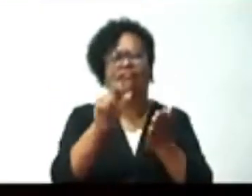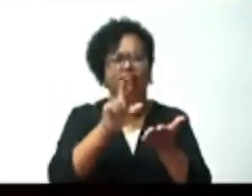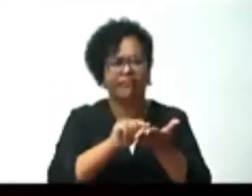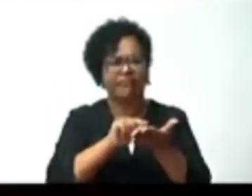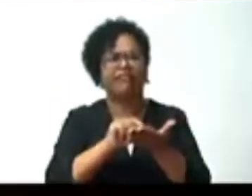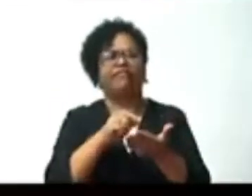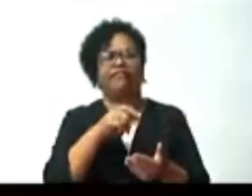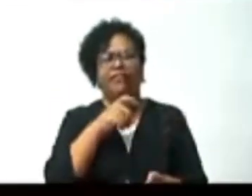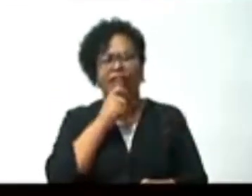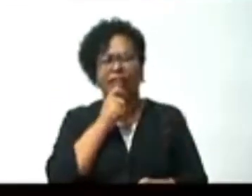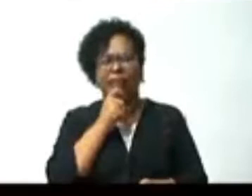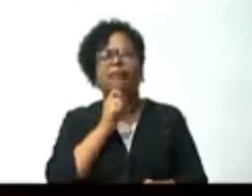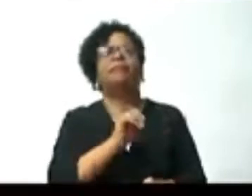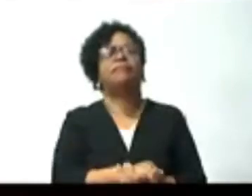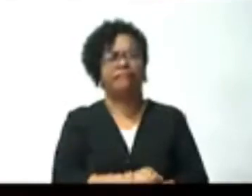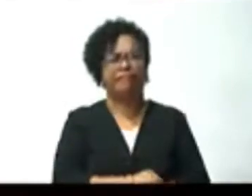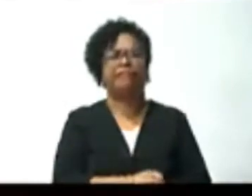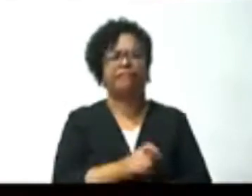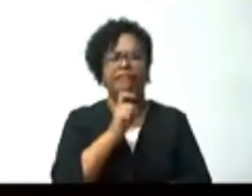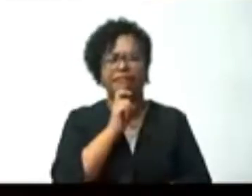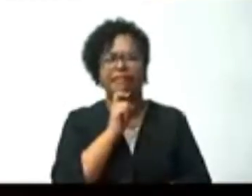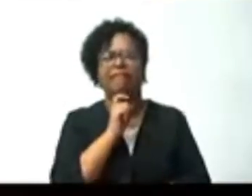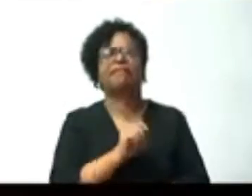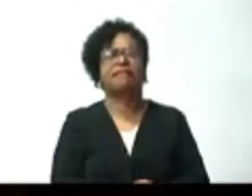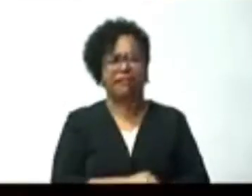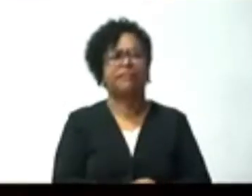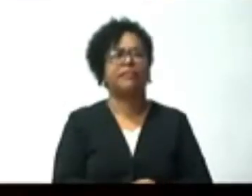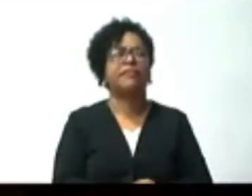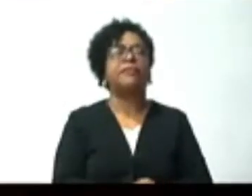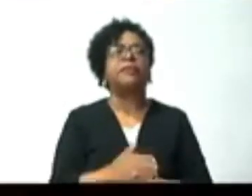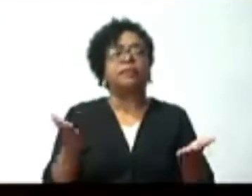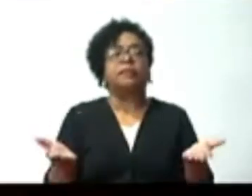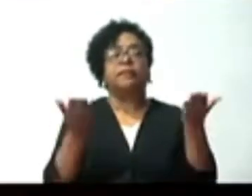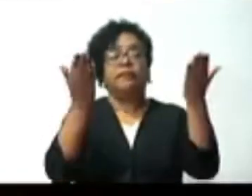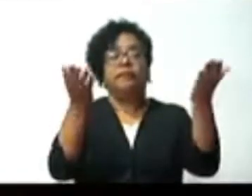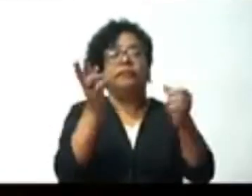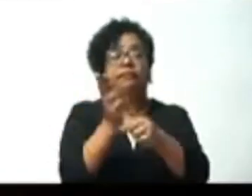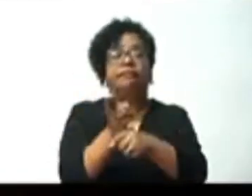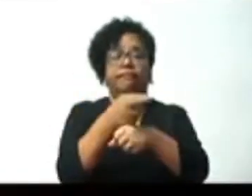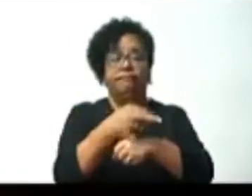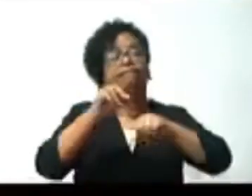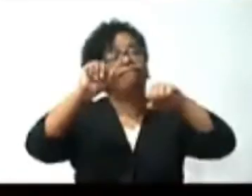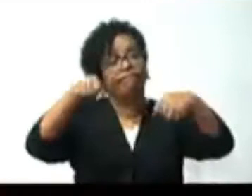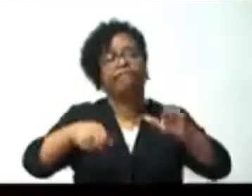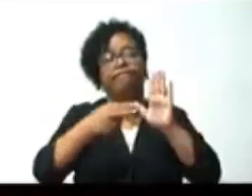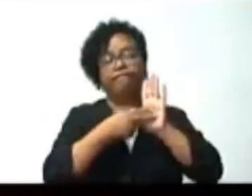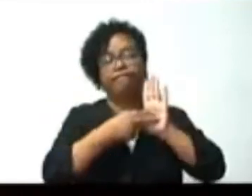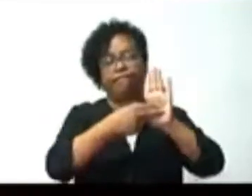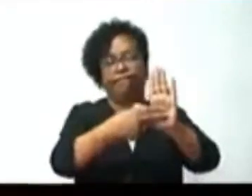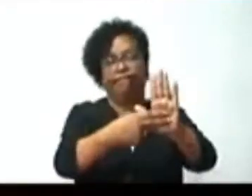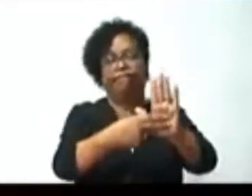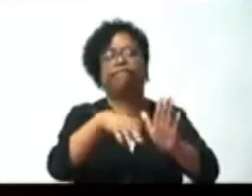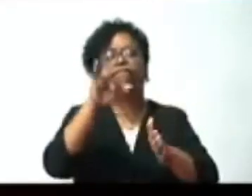eso se sometió la resolución para reconocer el periódico Ciudad